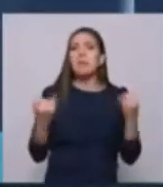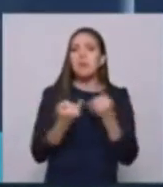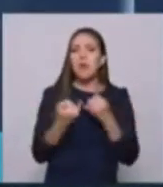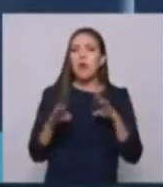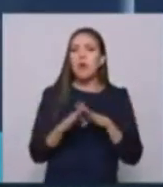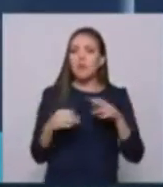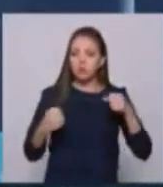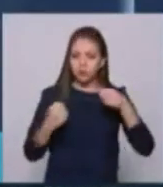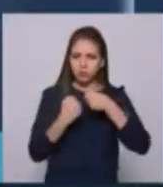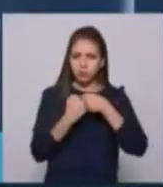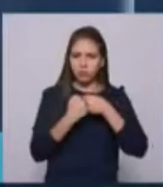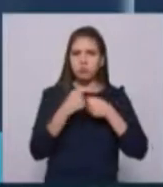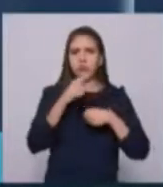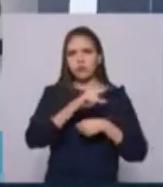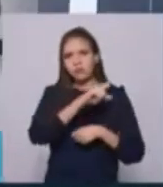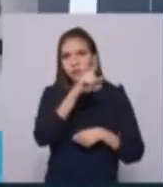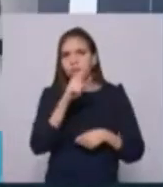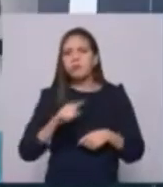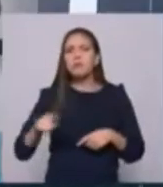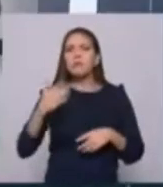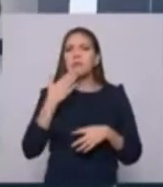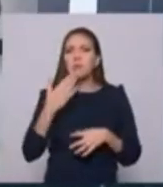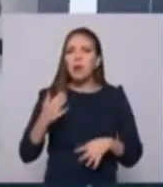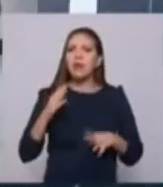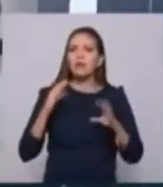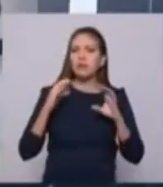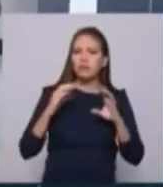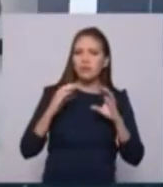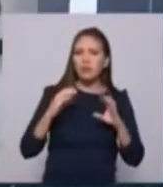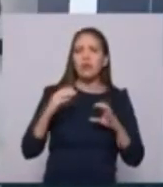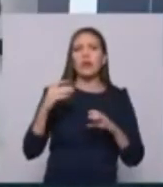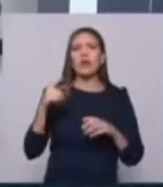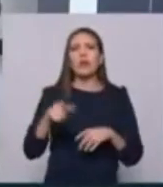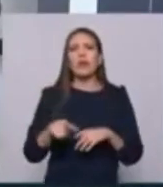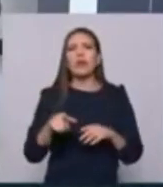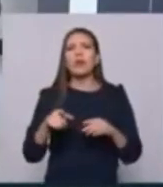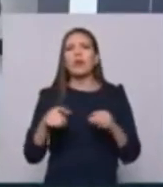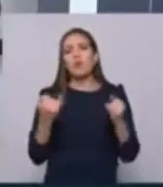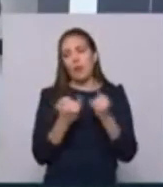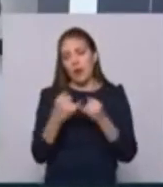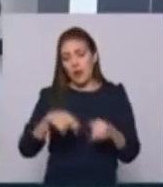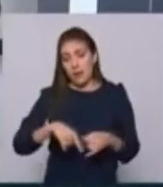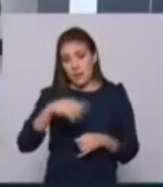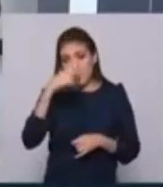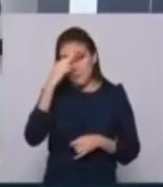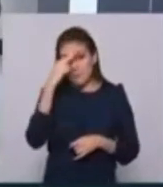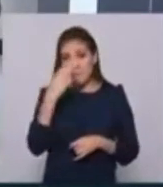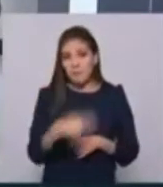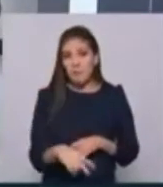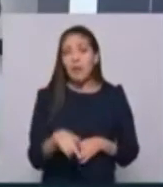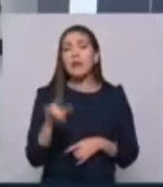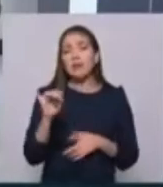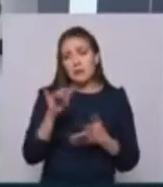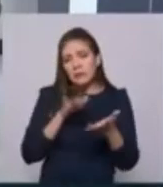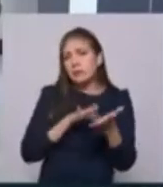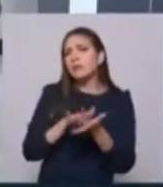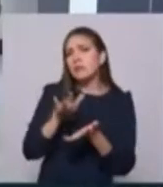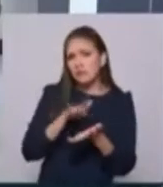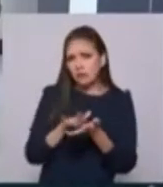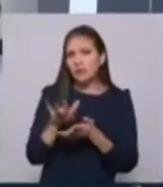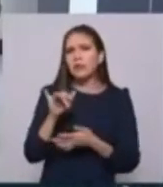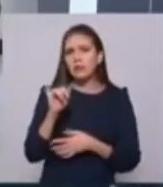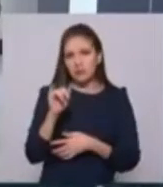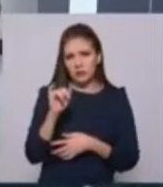muro transparente de cierta forma, ¿no?, que el México, podríamos decir, sí lo está proveyendo o no.